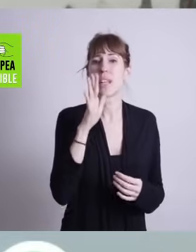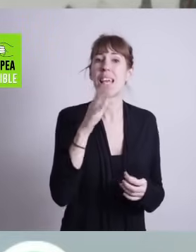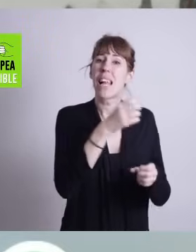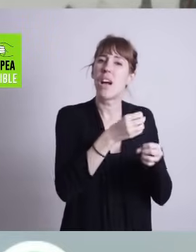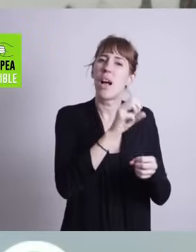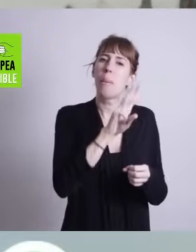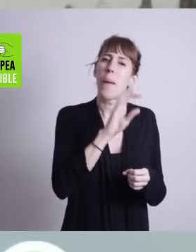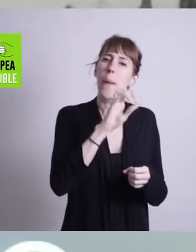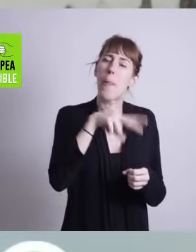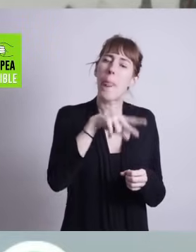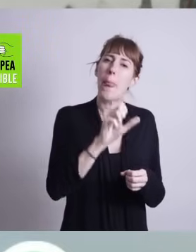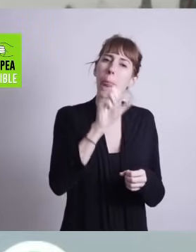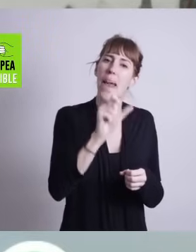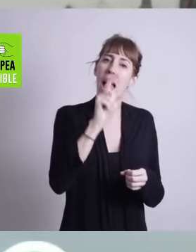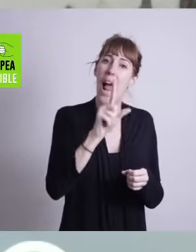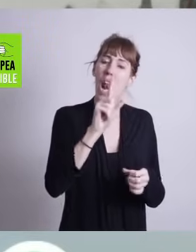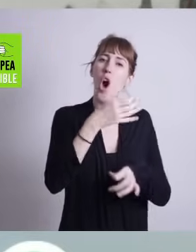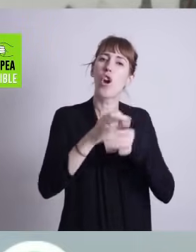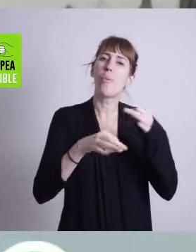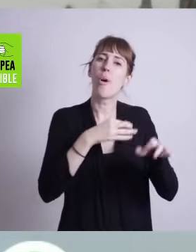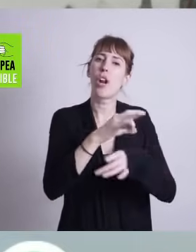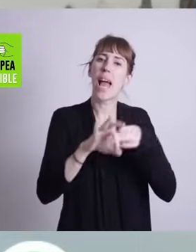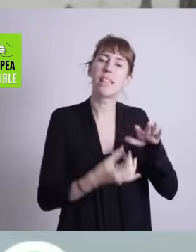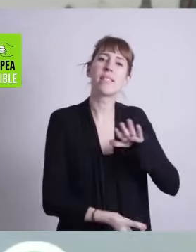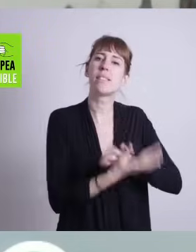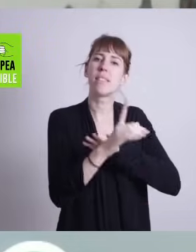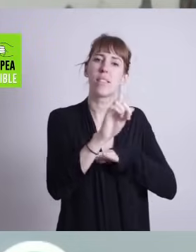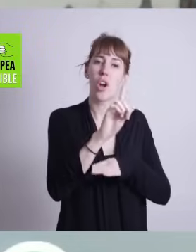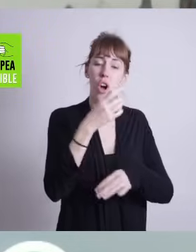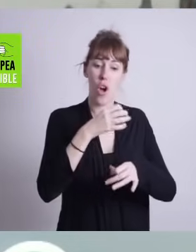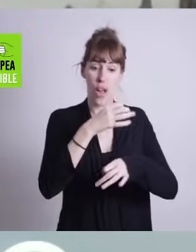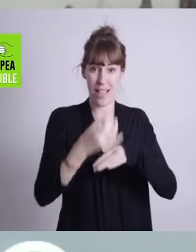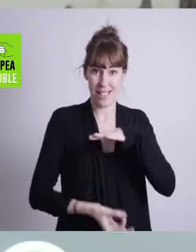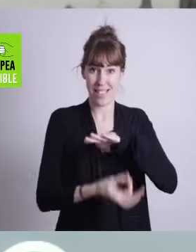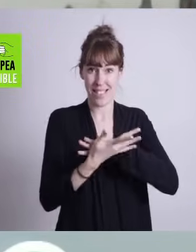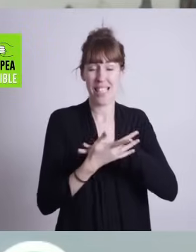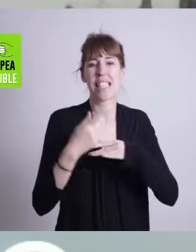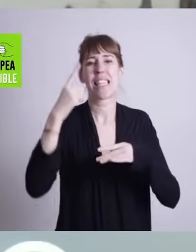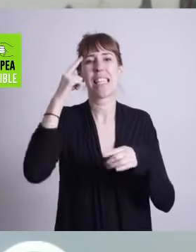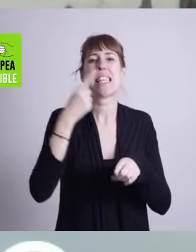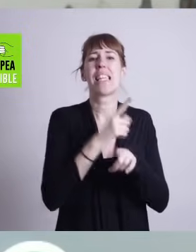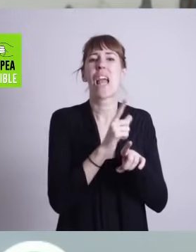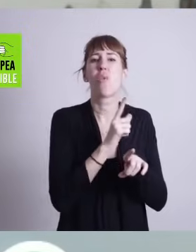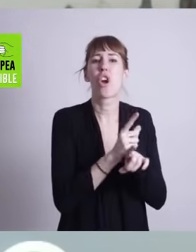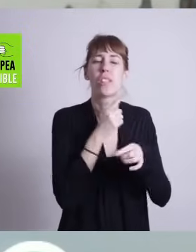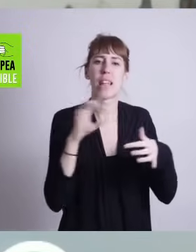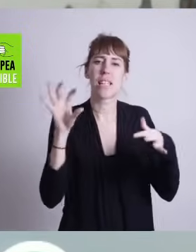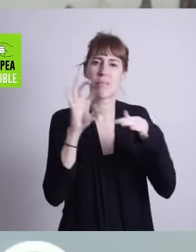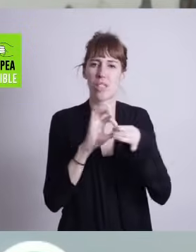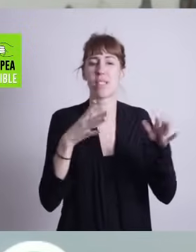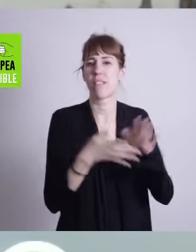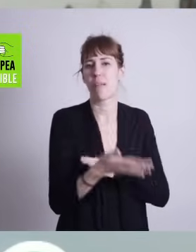pineal no segrega hormonas, lo que segrega son neurotransmisores, que son auténticas drogas, que lo que hacen es que,